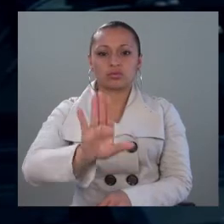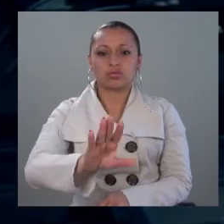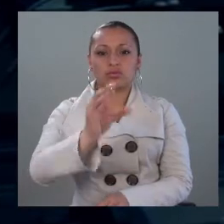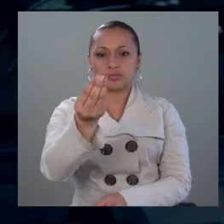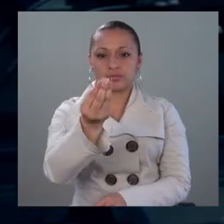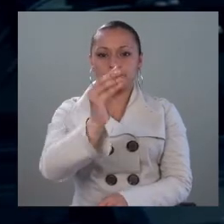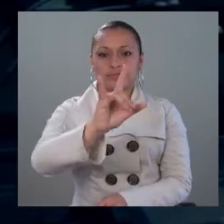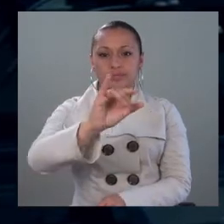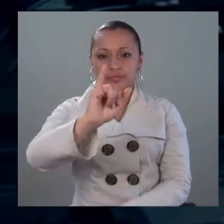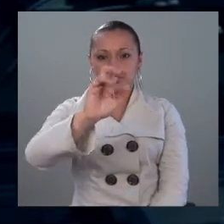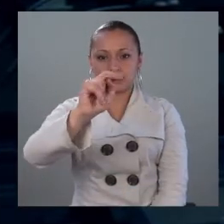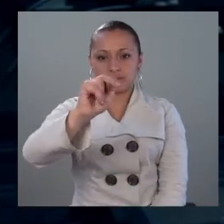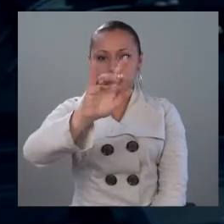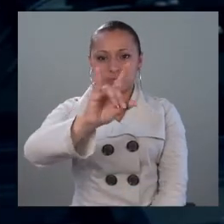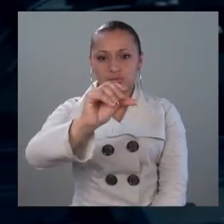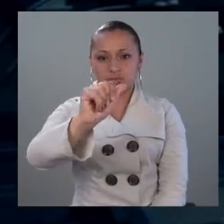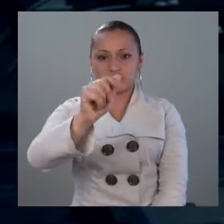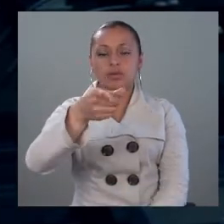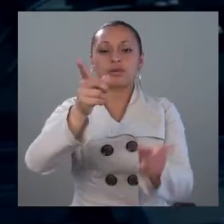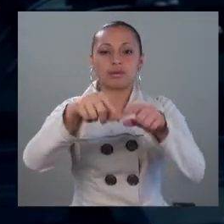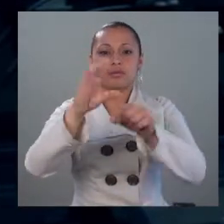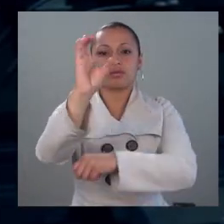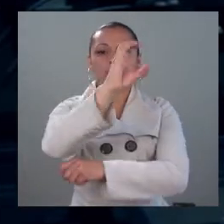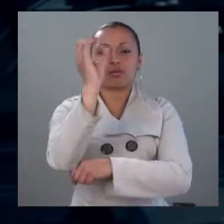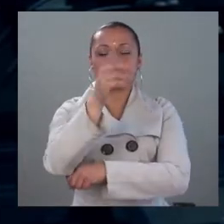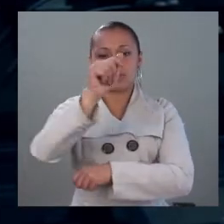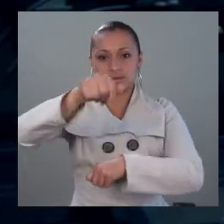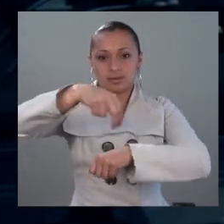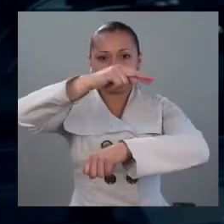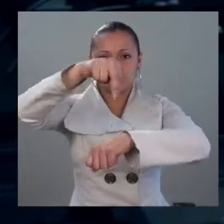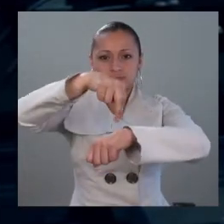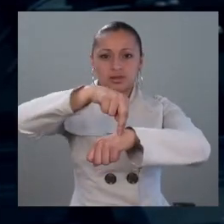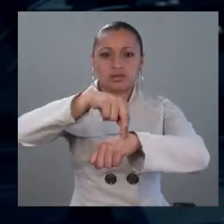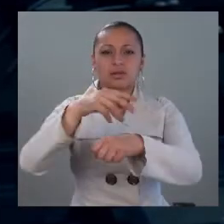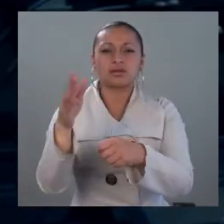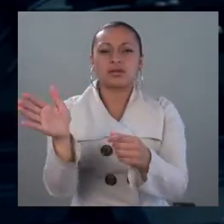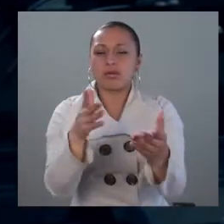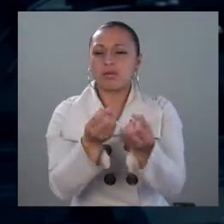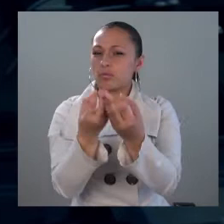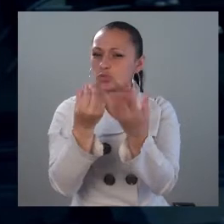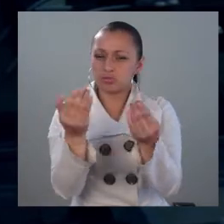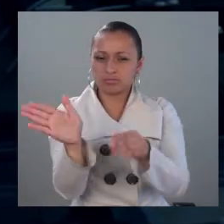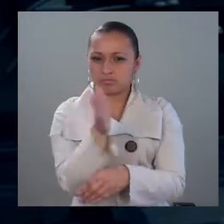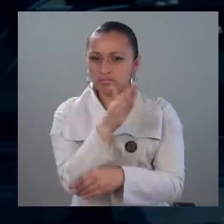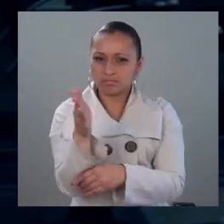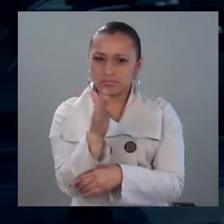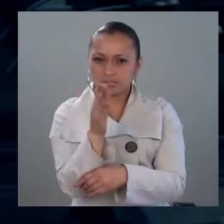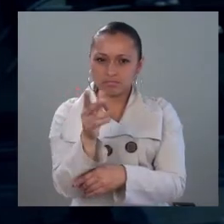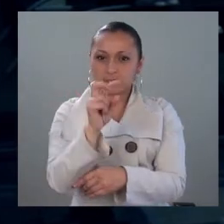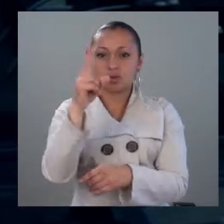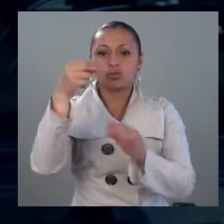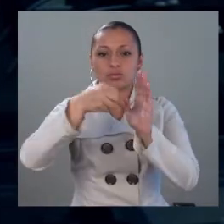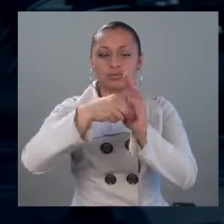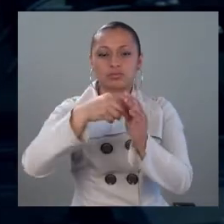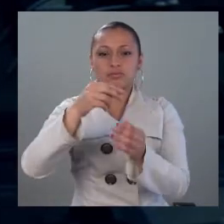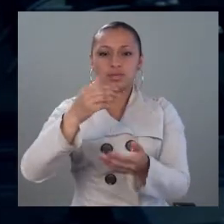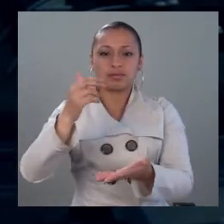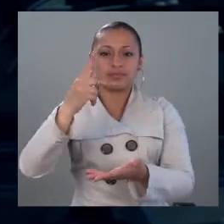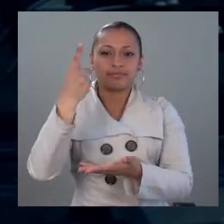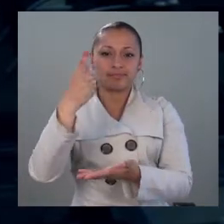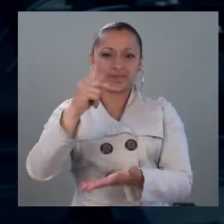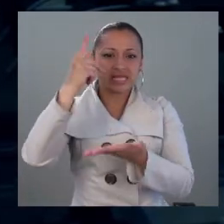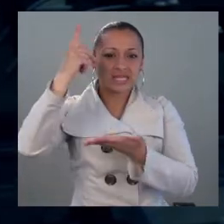quinoa, especialmente aquí en Colombia, aquí en Nariño, y se produce